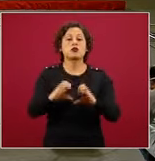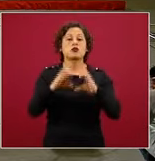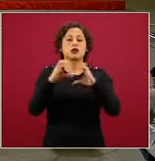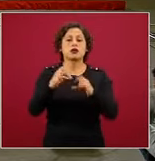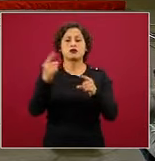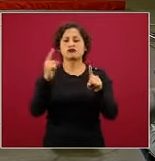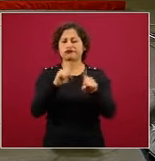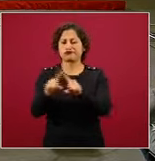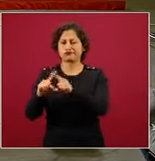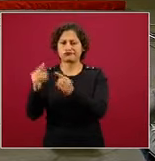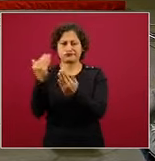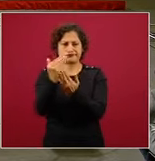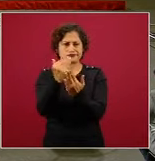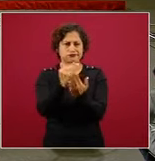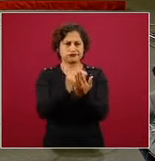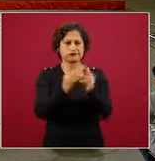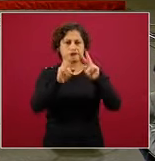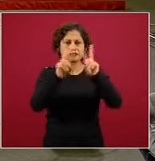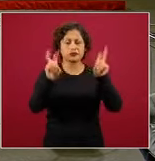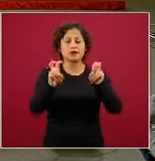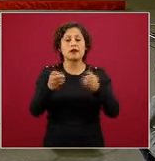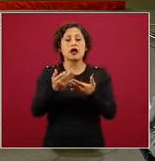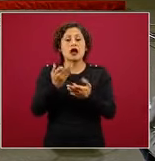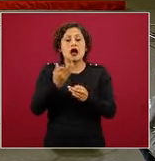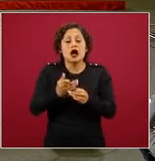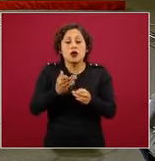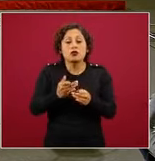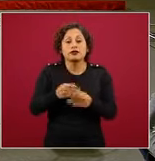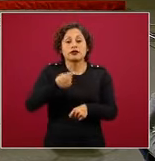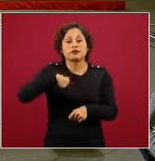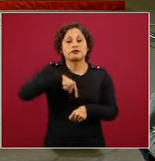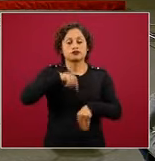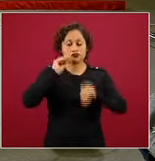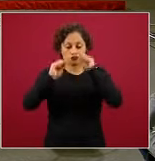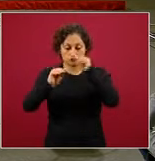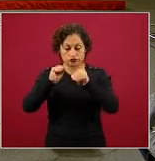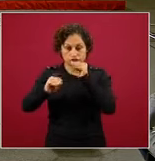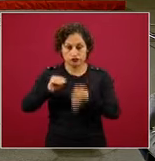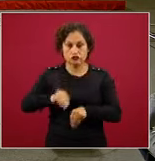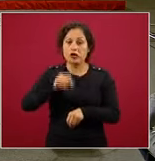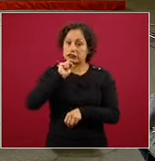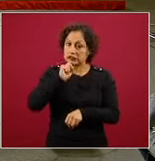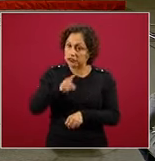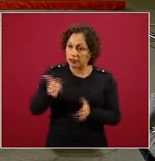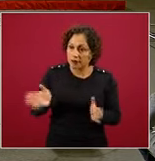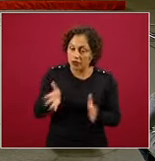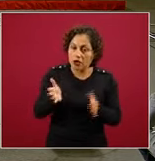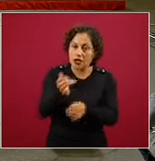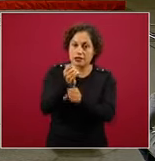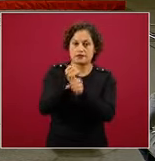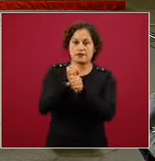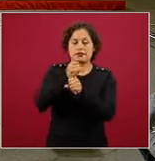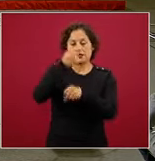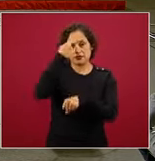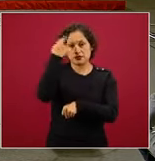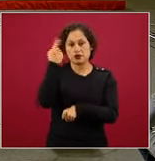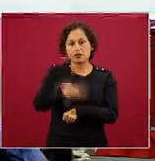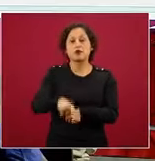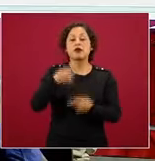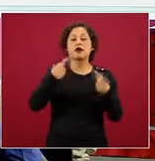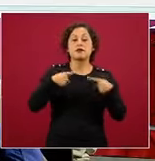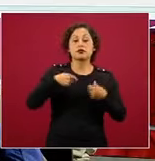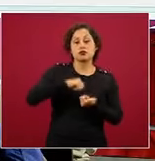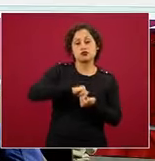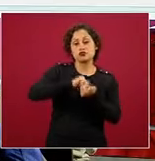presente y desde luego desarrollar investigación en este ámbito para promover el envejecimiento saludable. La siguiente,